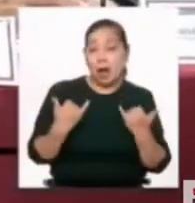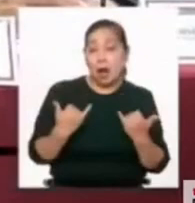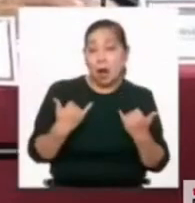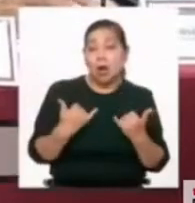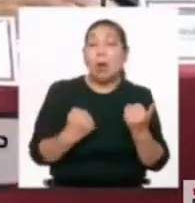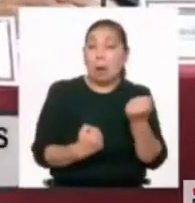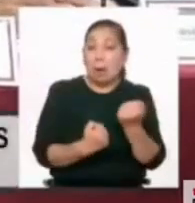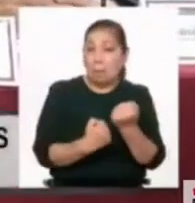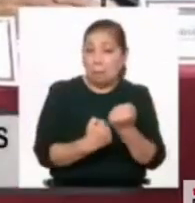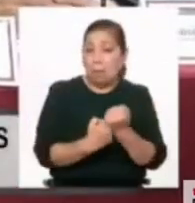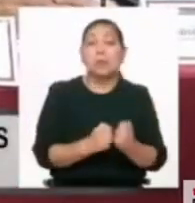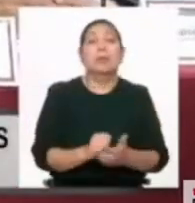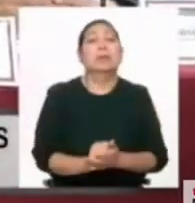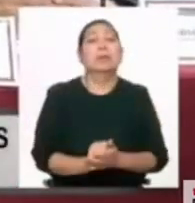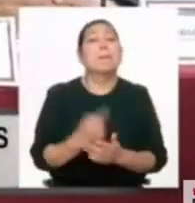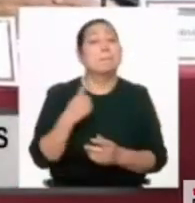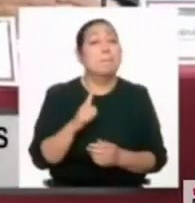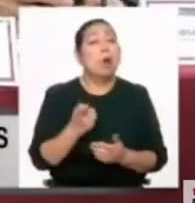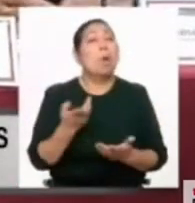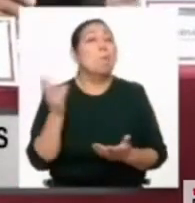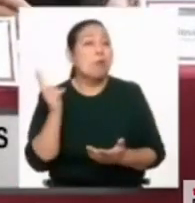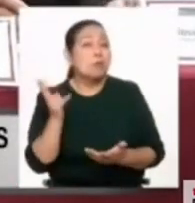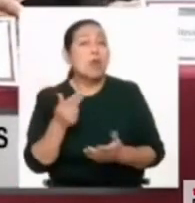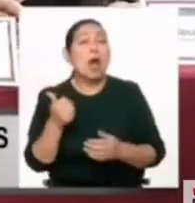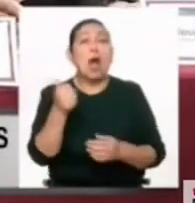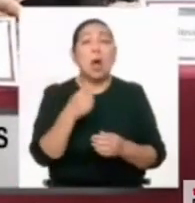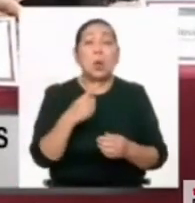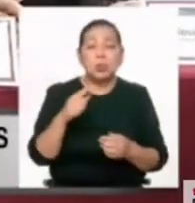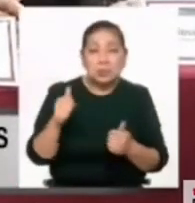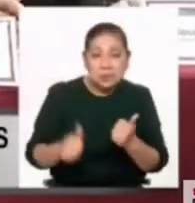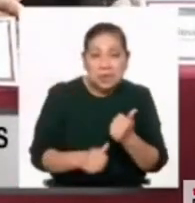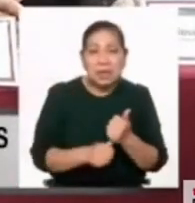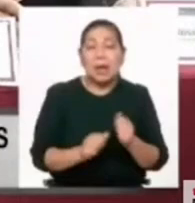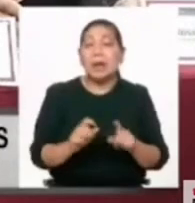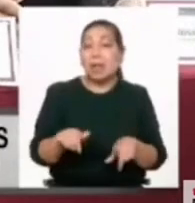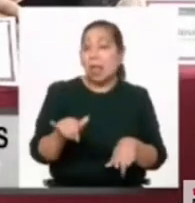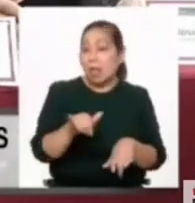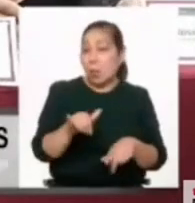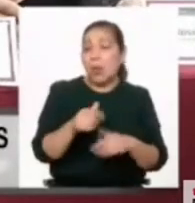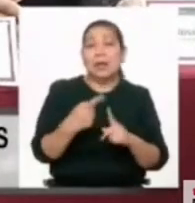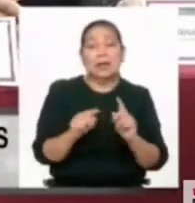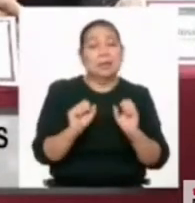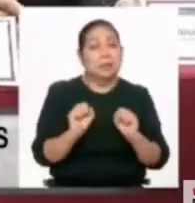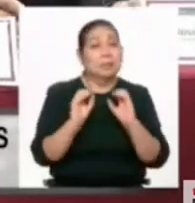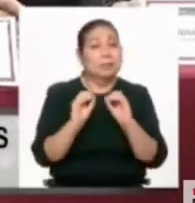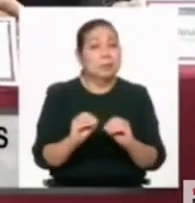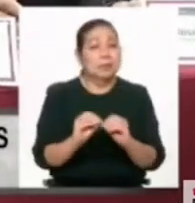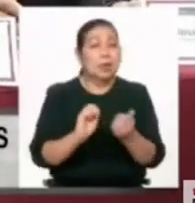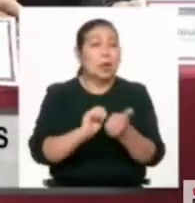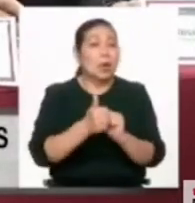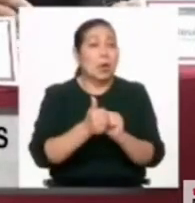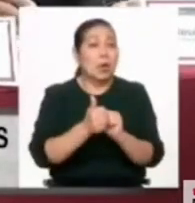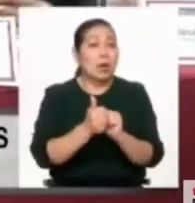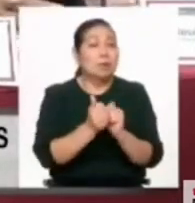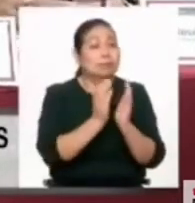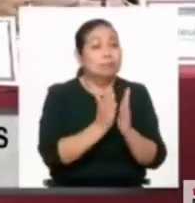viene apoyando el sistema educativo en el país, plazas docentes, auxiliares. La misma que estamos planteando se conviertan